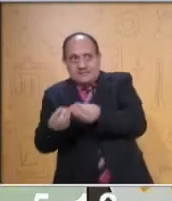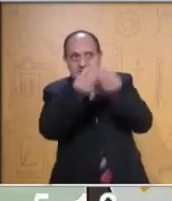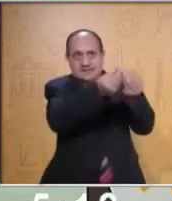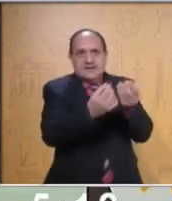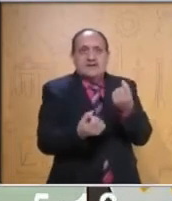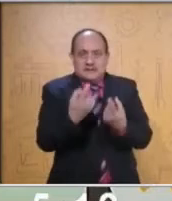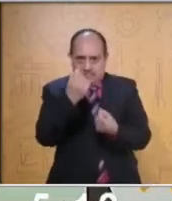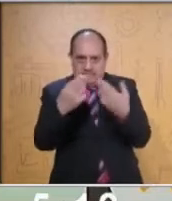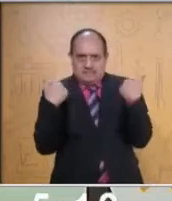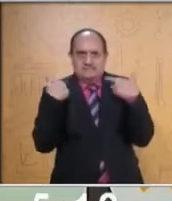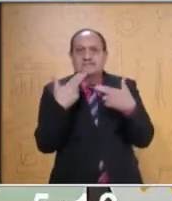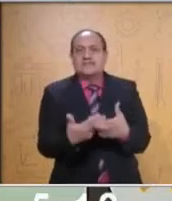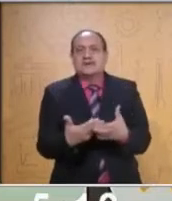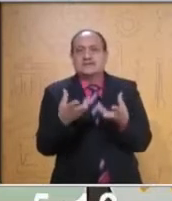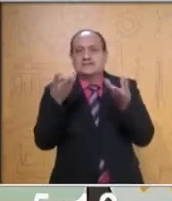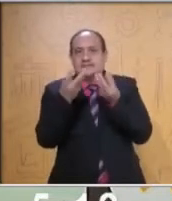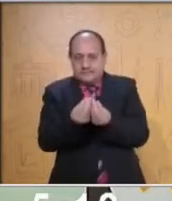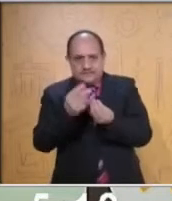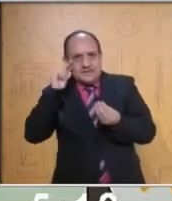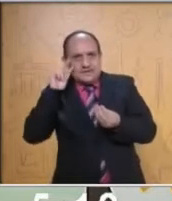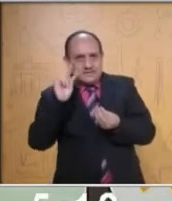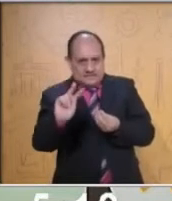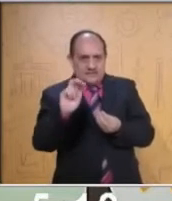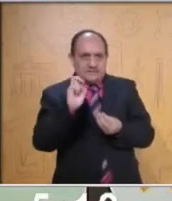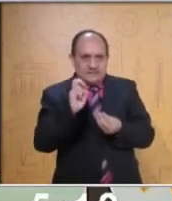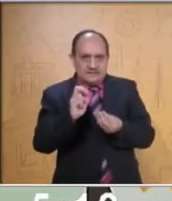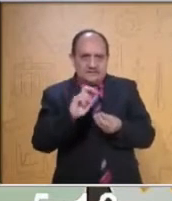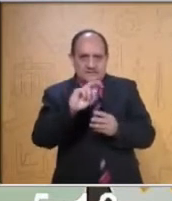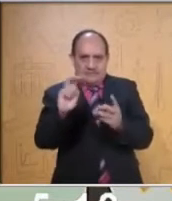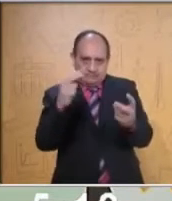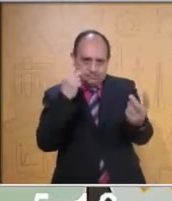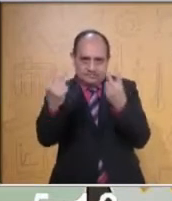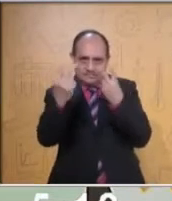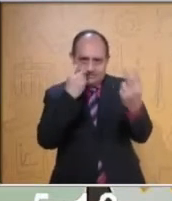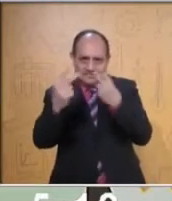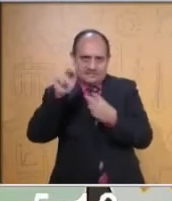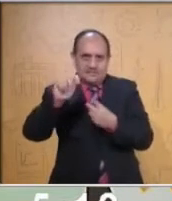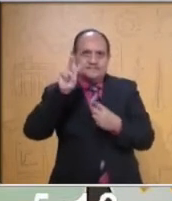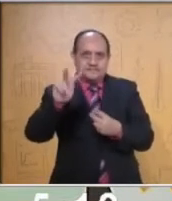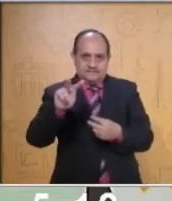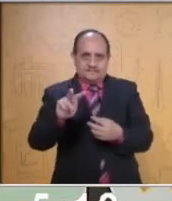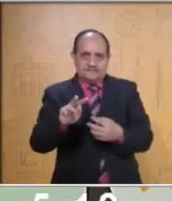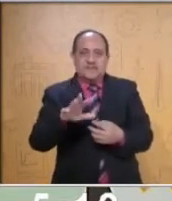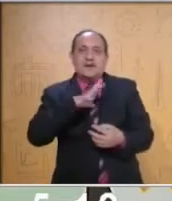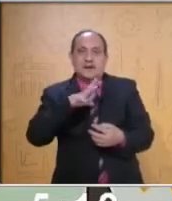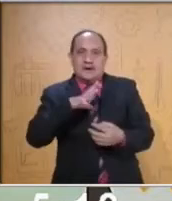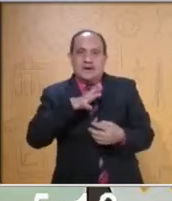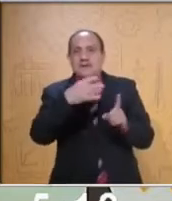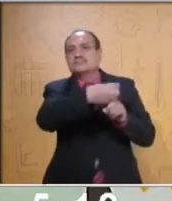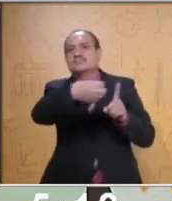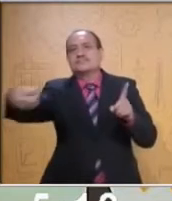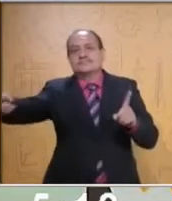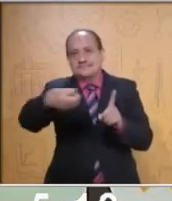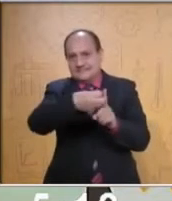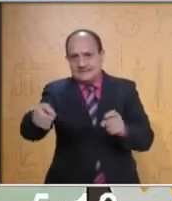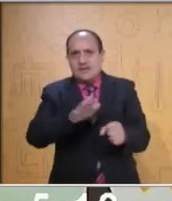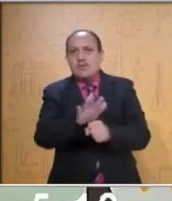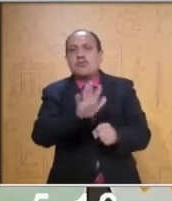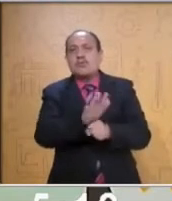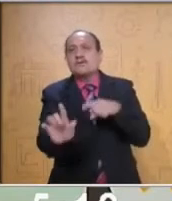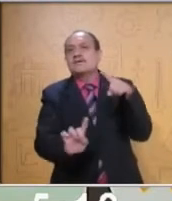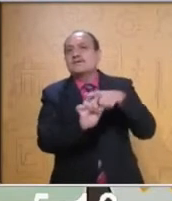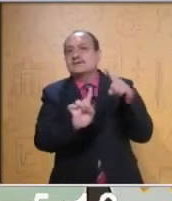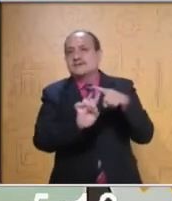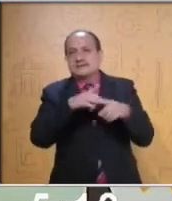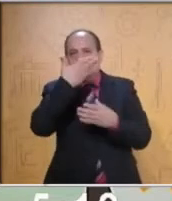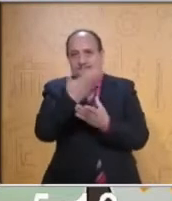ustedes, bueno, pues estamos siguiendo este programa. Entonces, bueno, vamos a tener organizado cuáles son los productos que nos